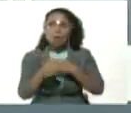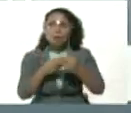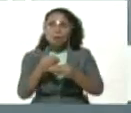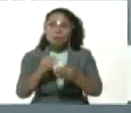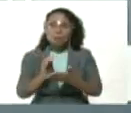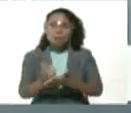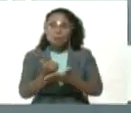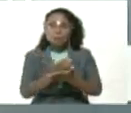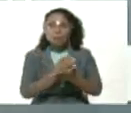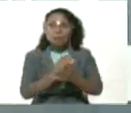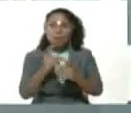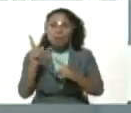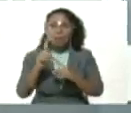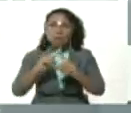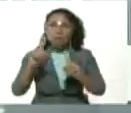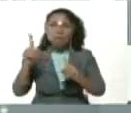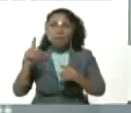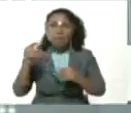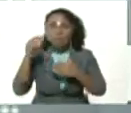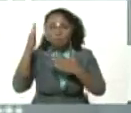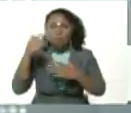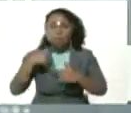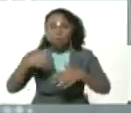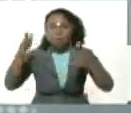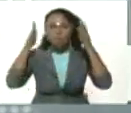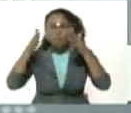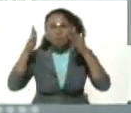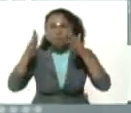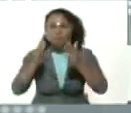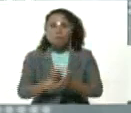la subestación. Jason, te doy un consejo.